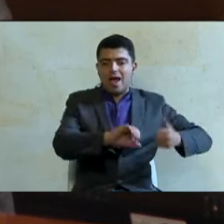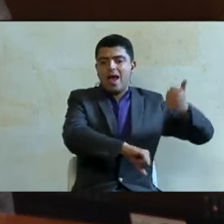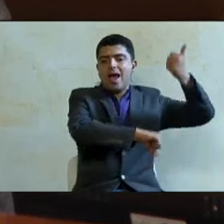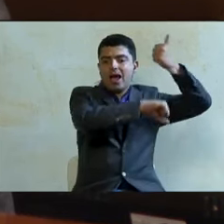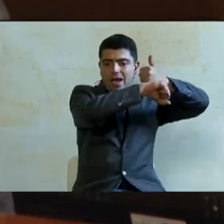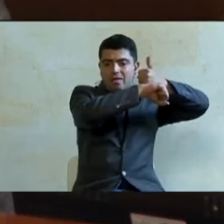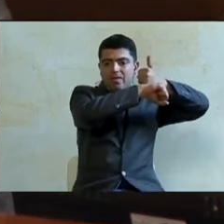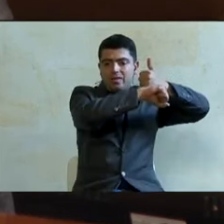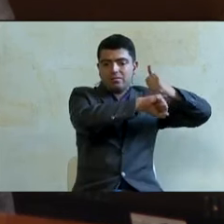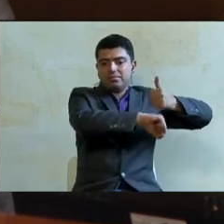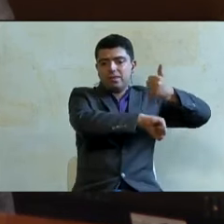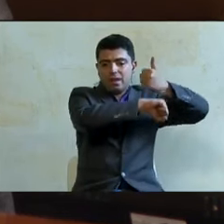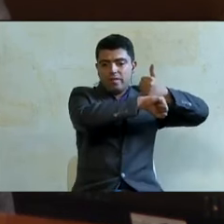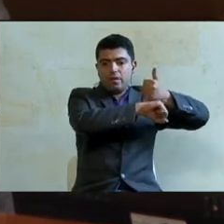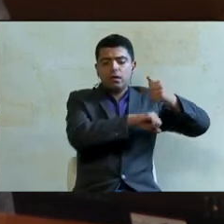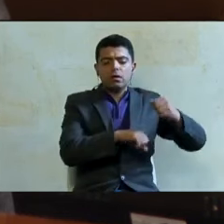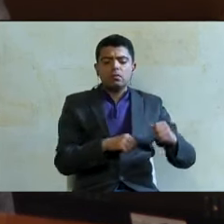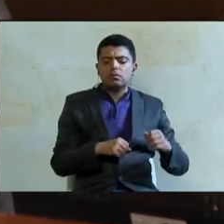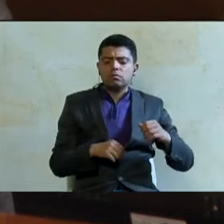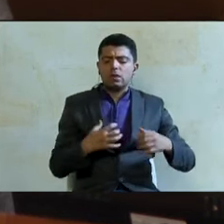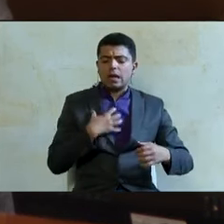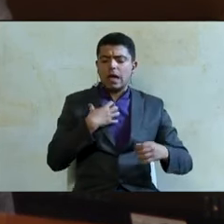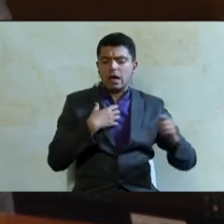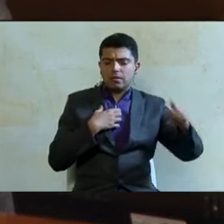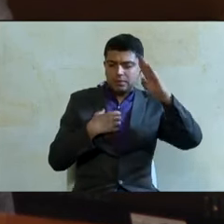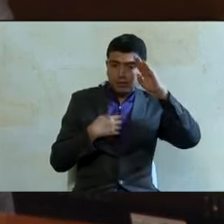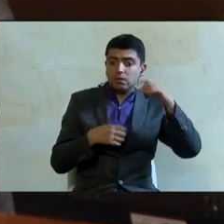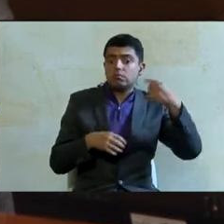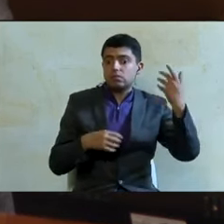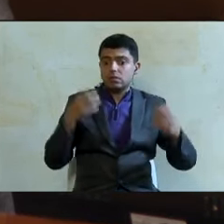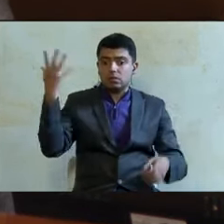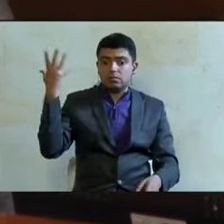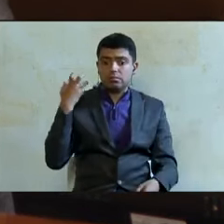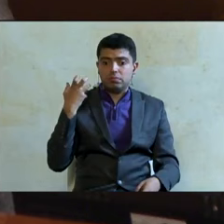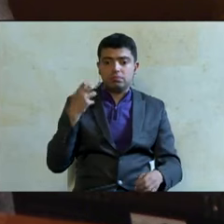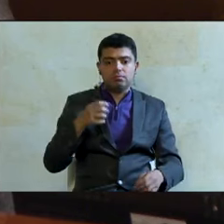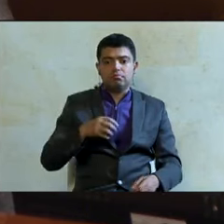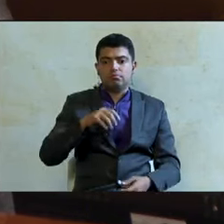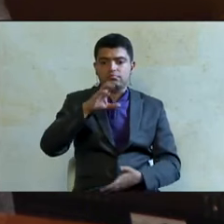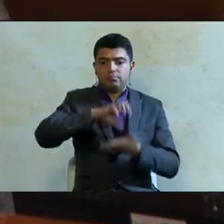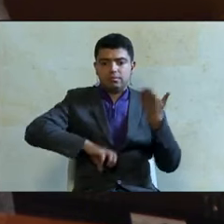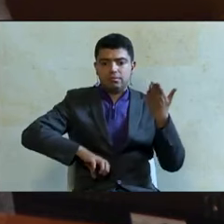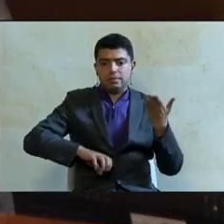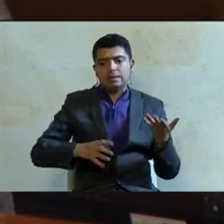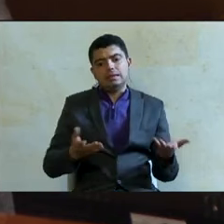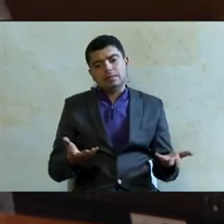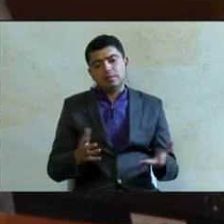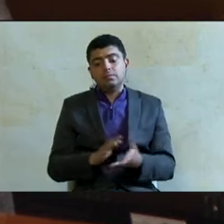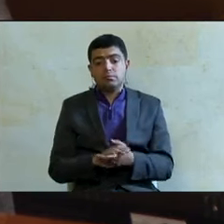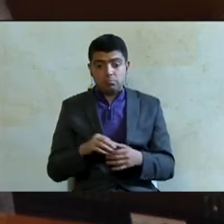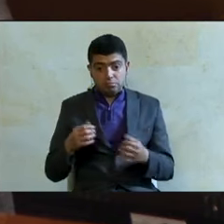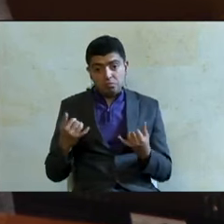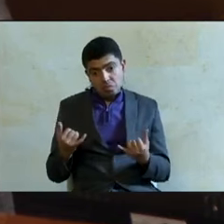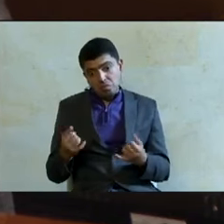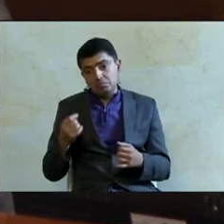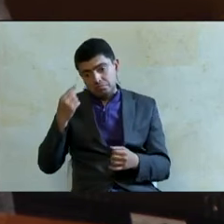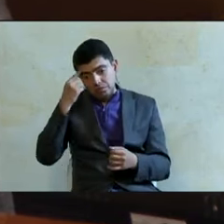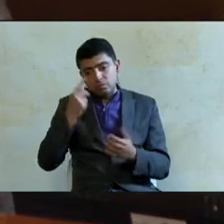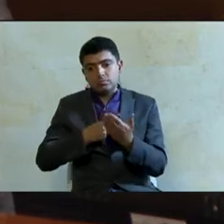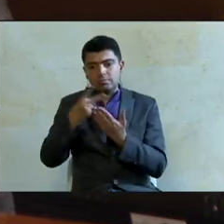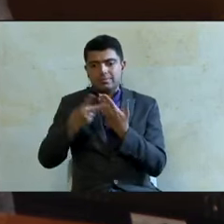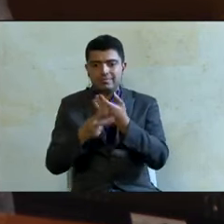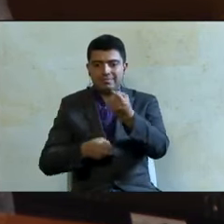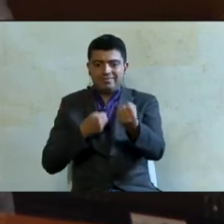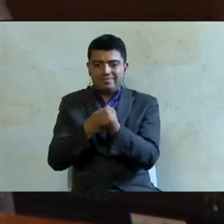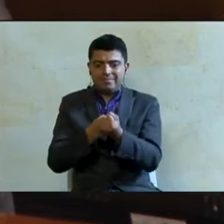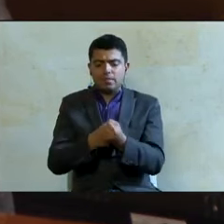tener su derecho pensional queríamos presidente Resaltar que desde el partido Mira apoyamos y respaldamos este proyecto la doctora an